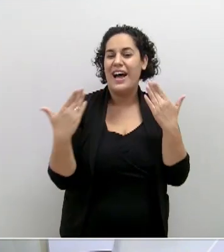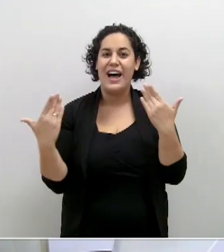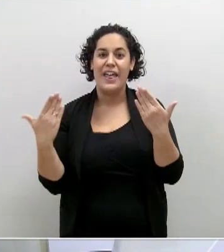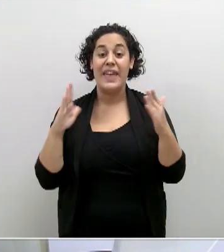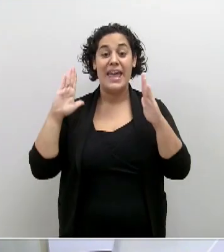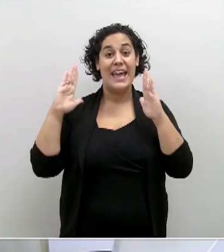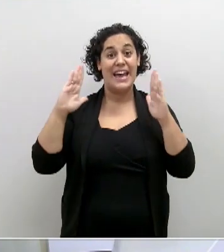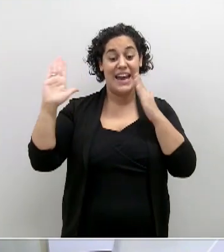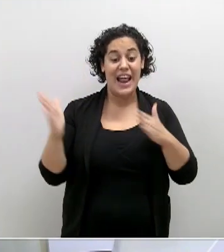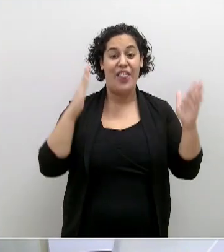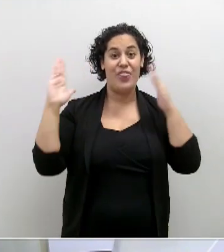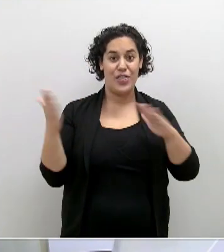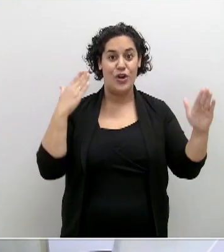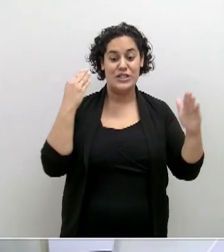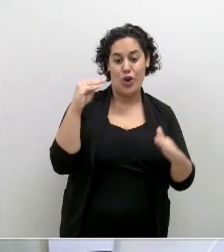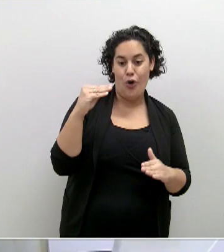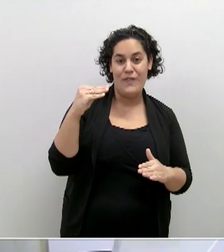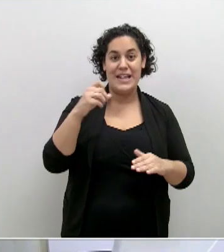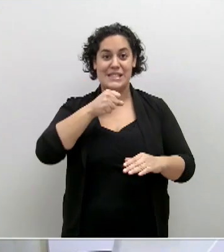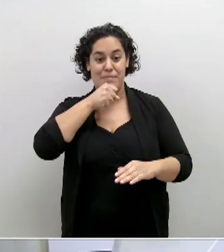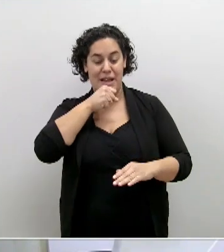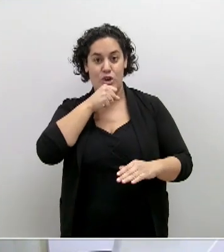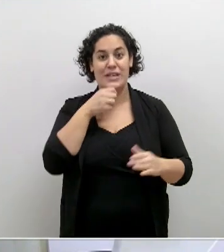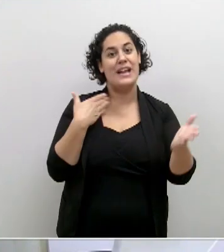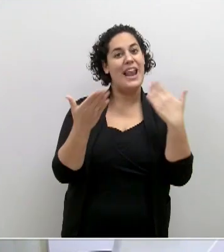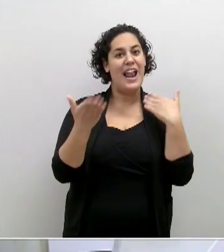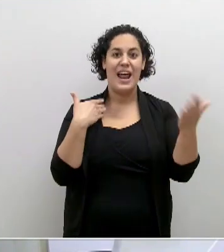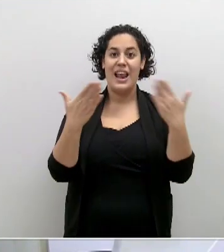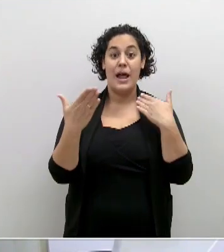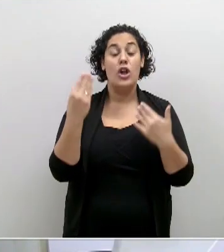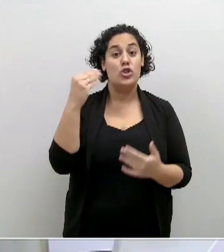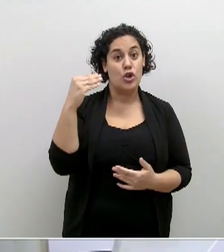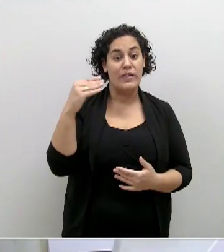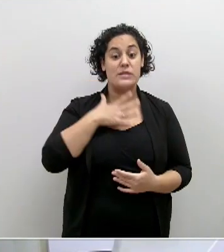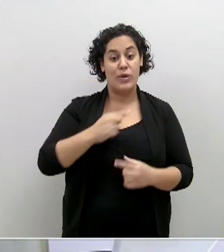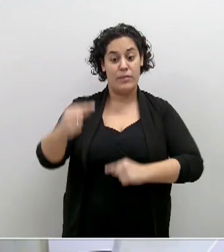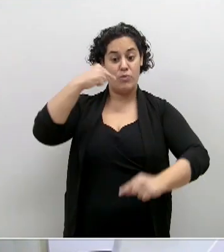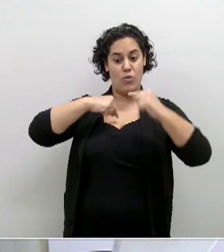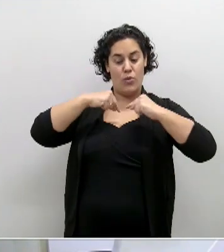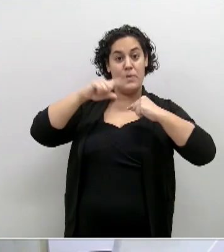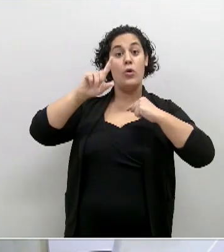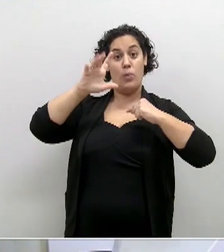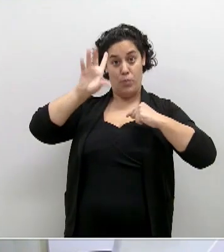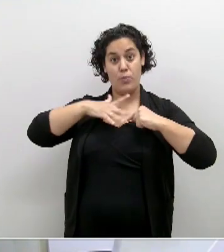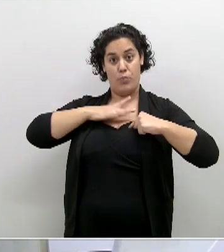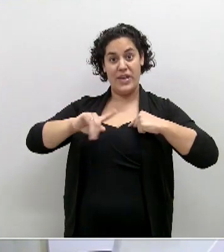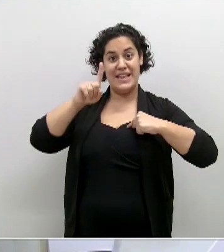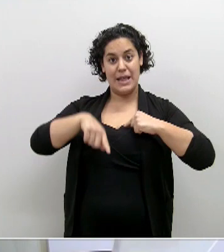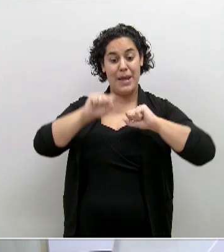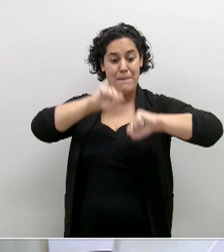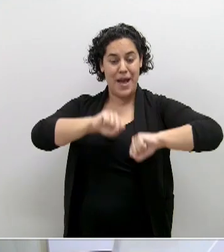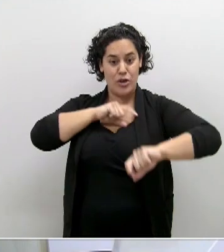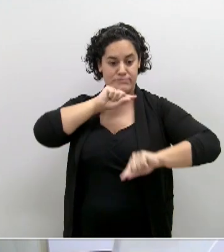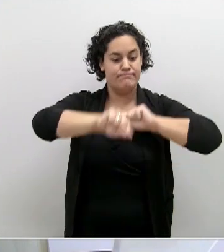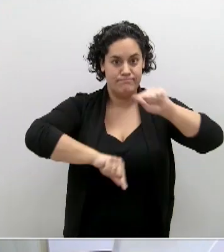generaciones. Los jóvenes se pueden contagiar, pero van a contagiar también a sus mayores. Ante este aumento se ha